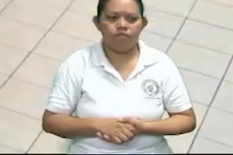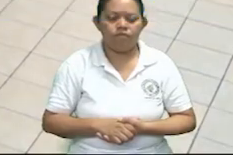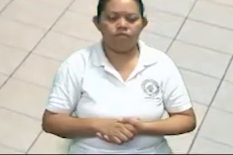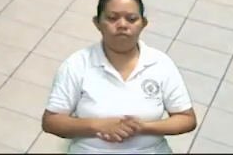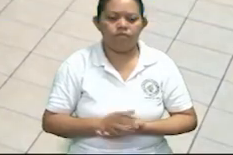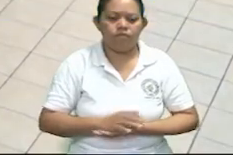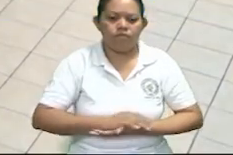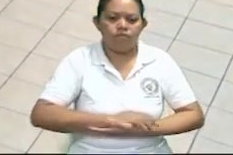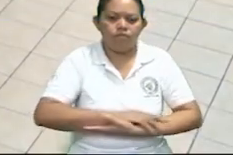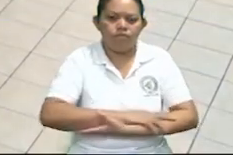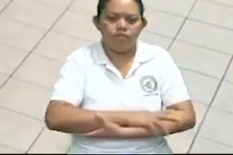12 Darren Téllez